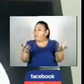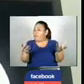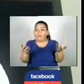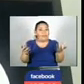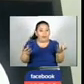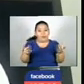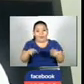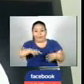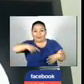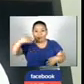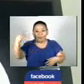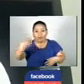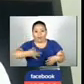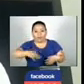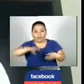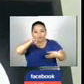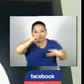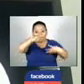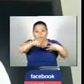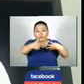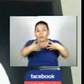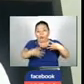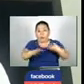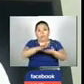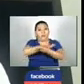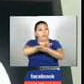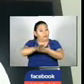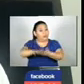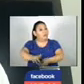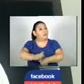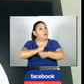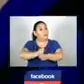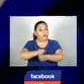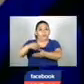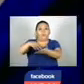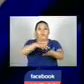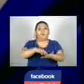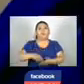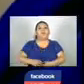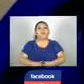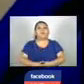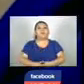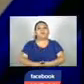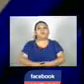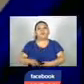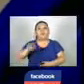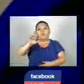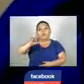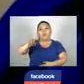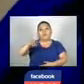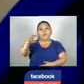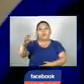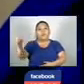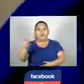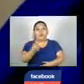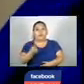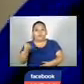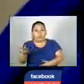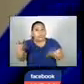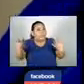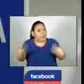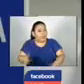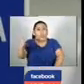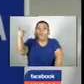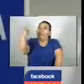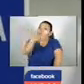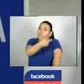tomen medidas estrictas de seguridad, de salud para la población. Aunque más de 3 millones de salvadoreños hayan recibido